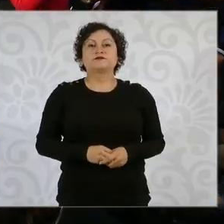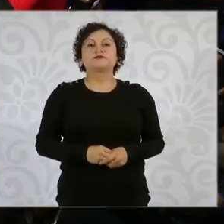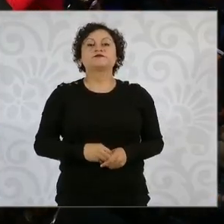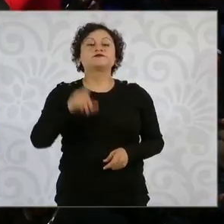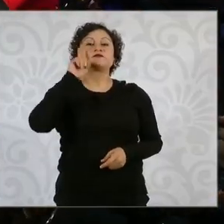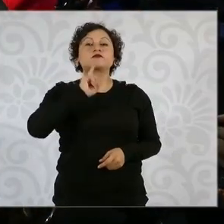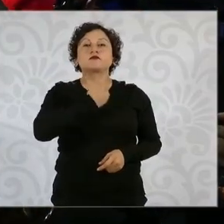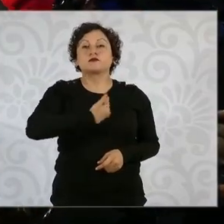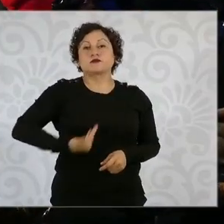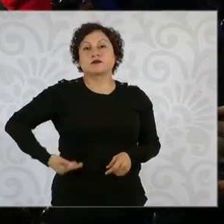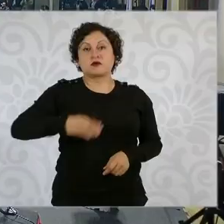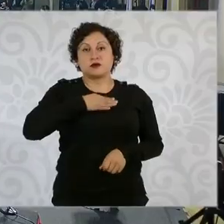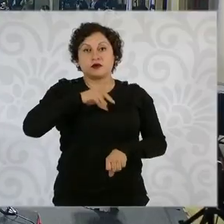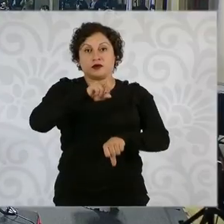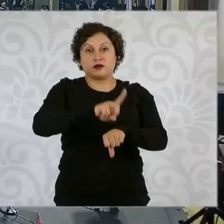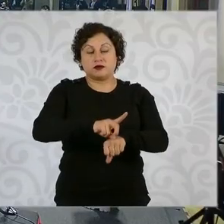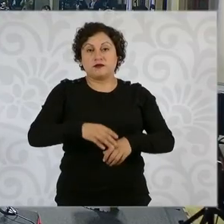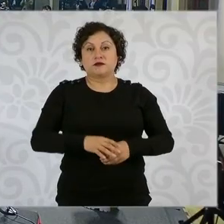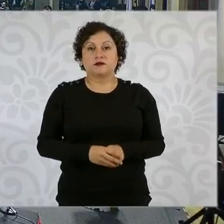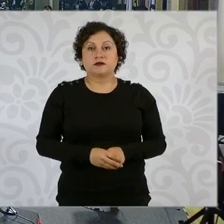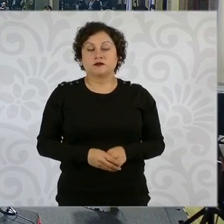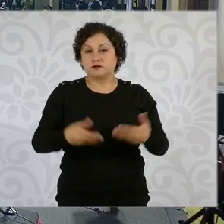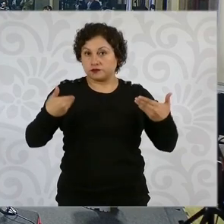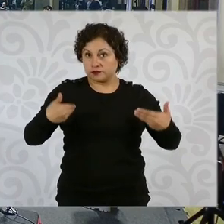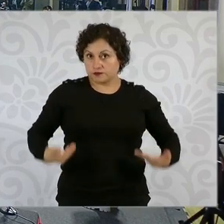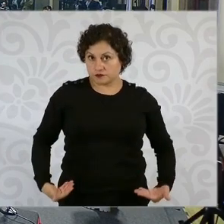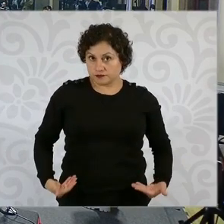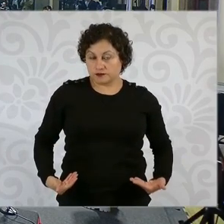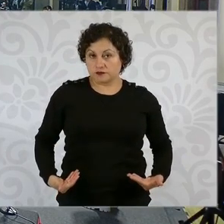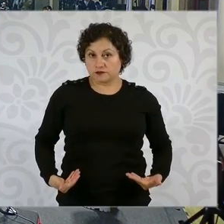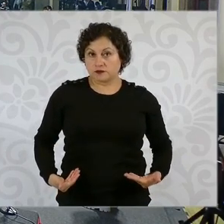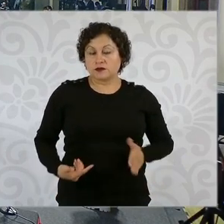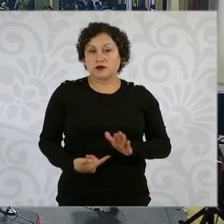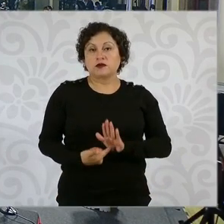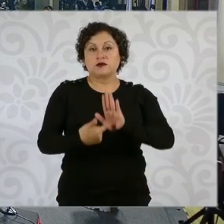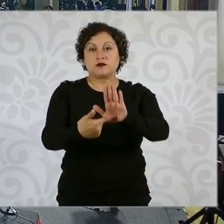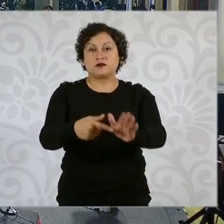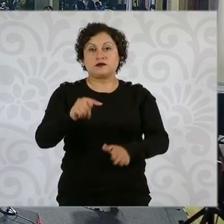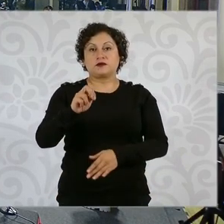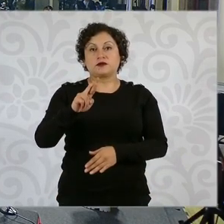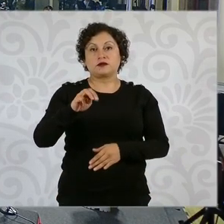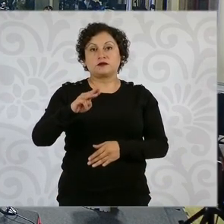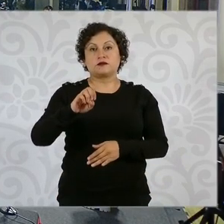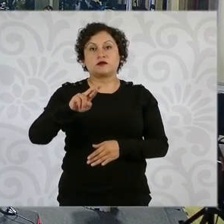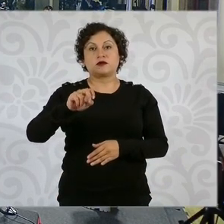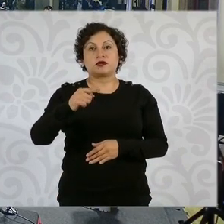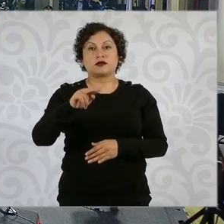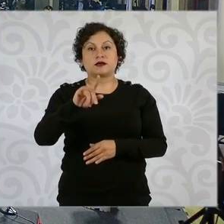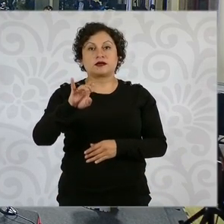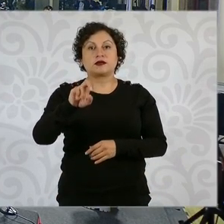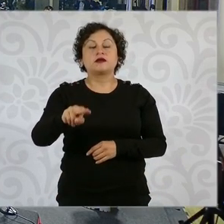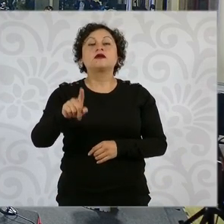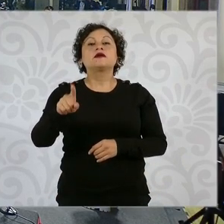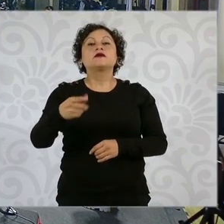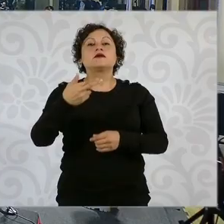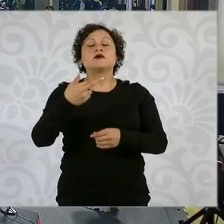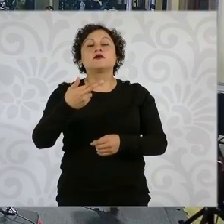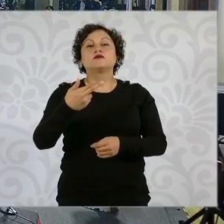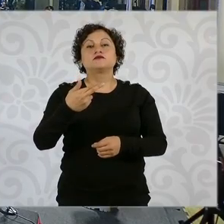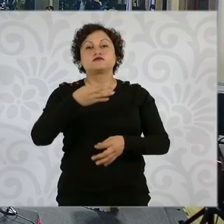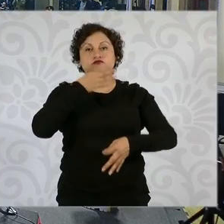Presidenta, buenos días. Me presento con usted. Soy Tere Mora Guillén, corresponsal del corporativo